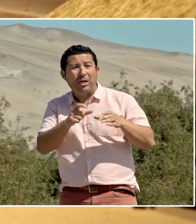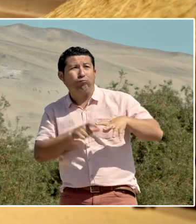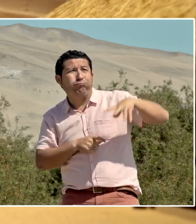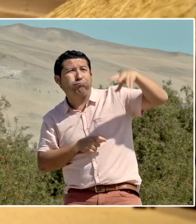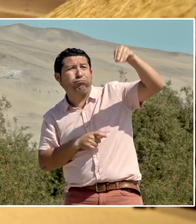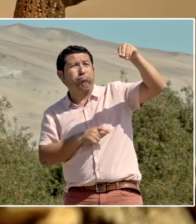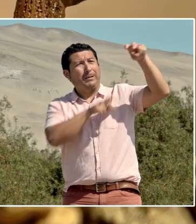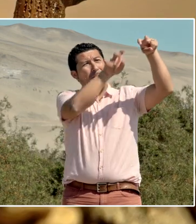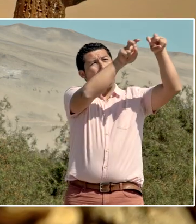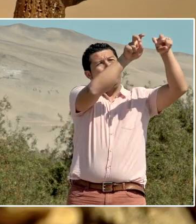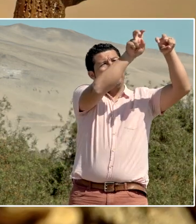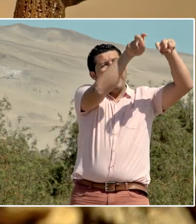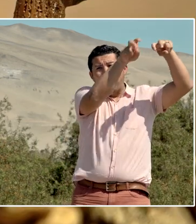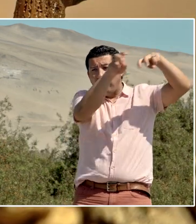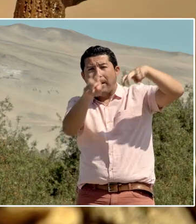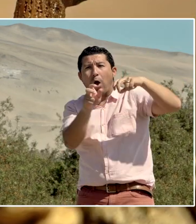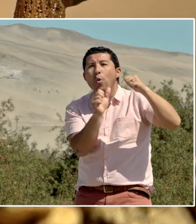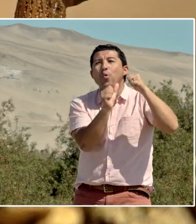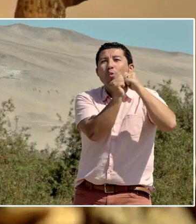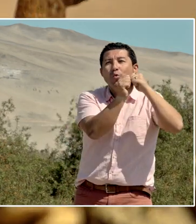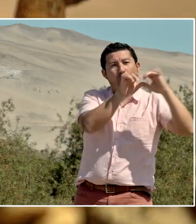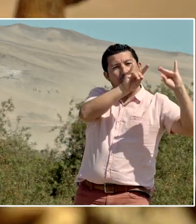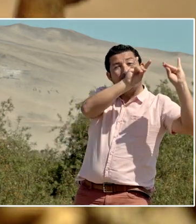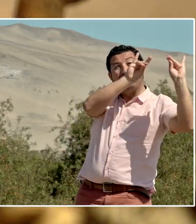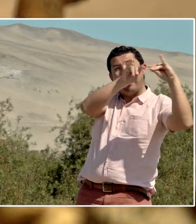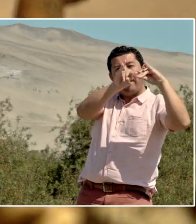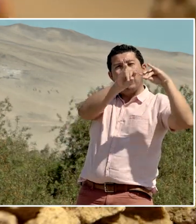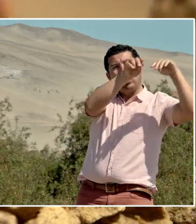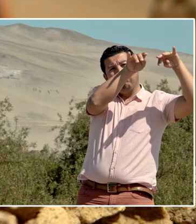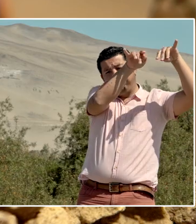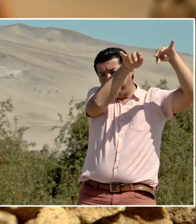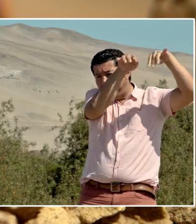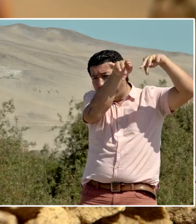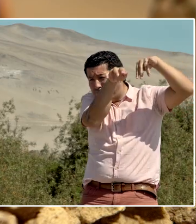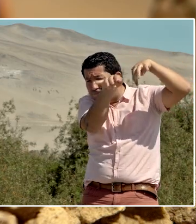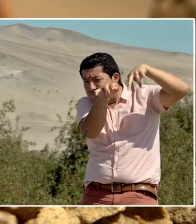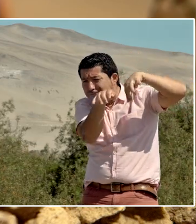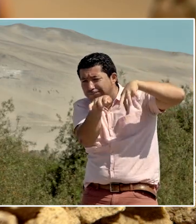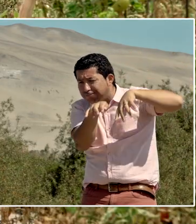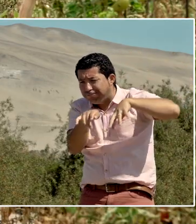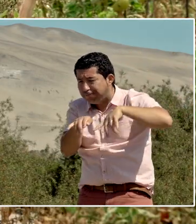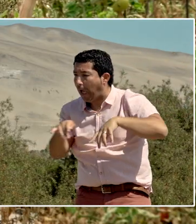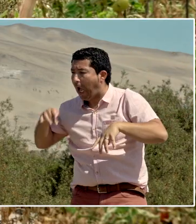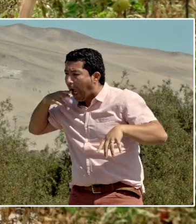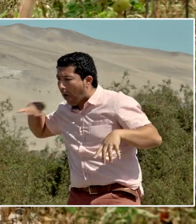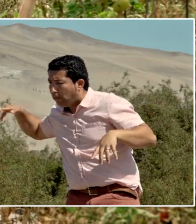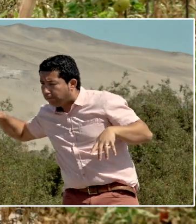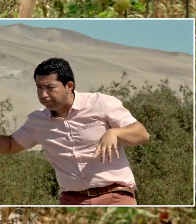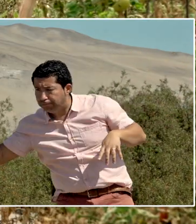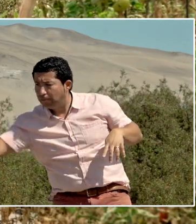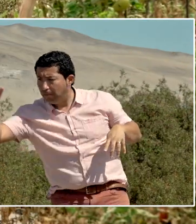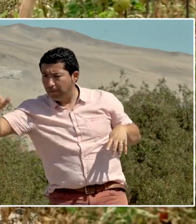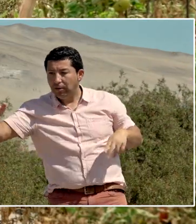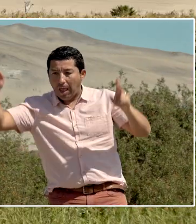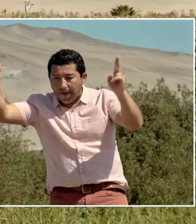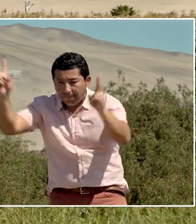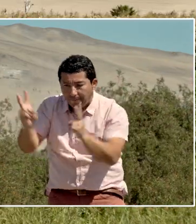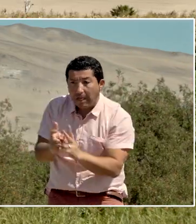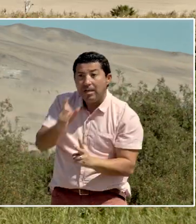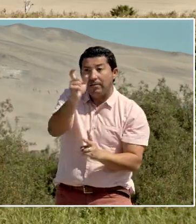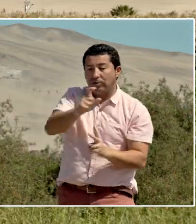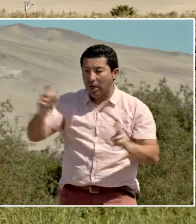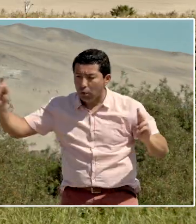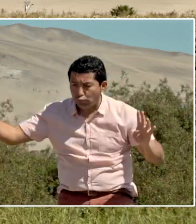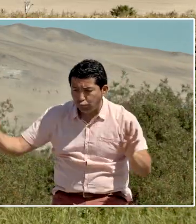altas acompañadas de caravanas te llamas descendían hacia el litoral para intercambiar sus productos con los